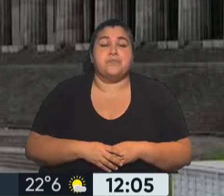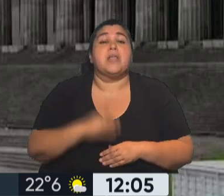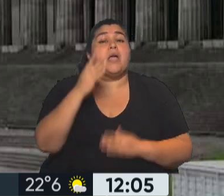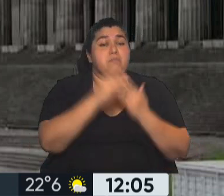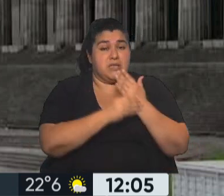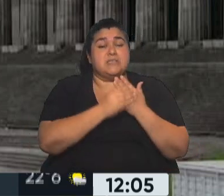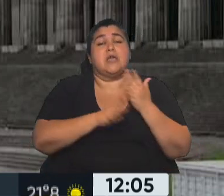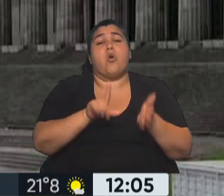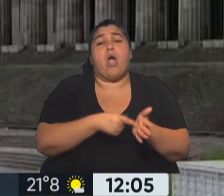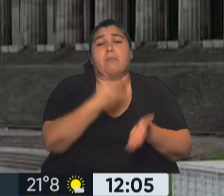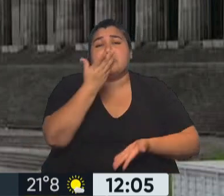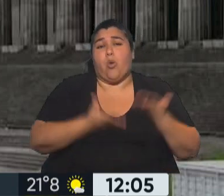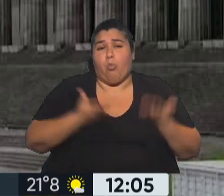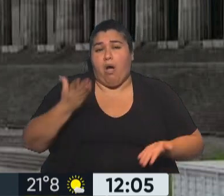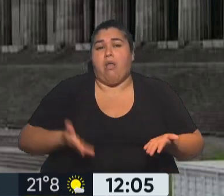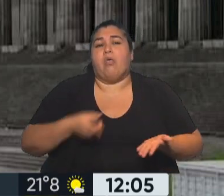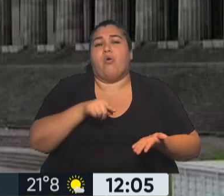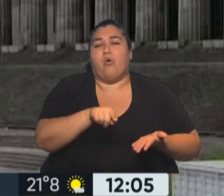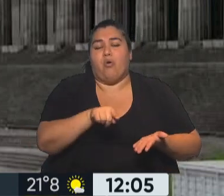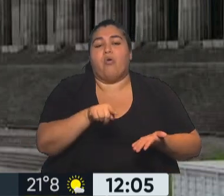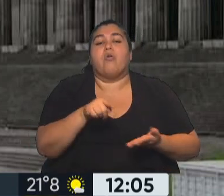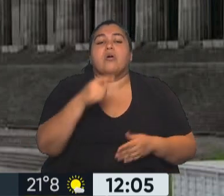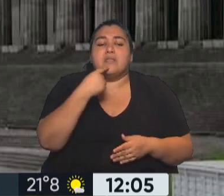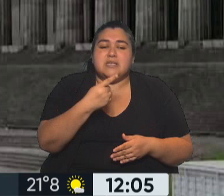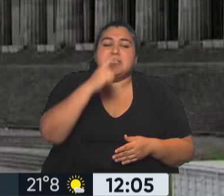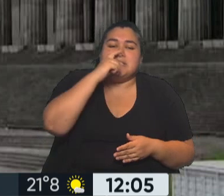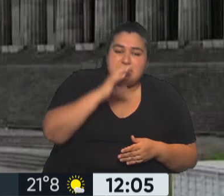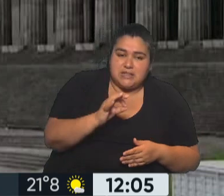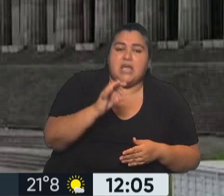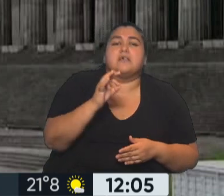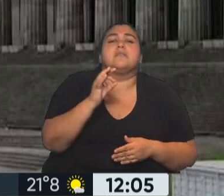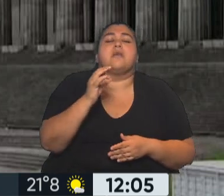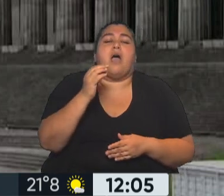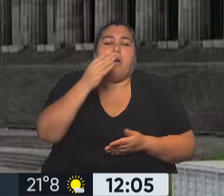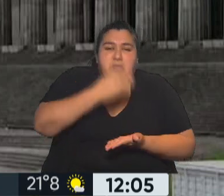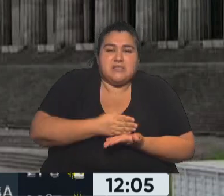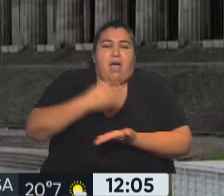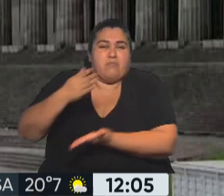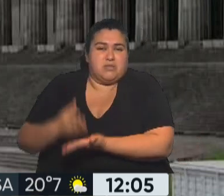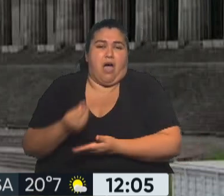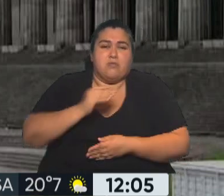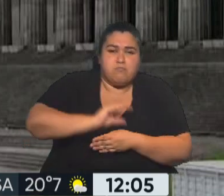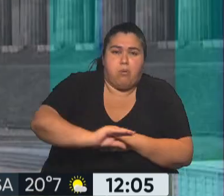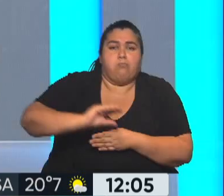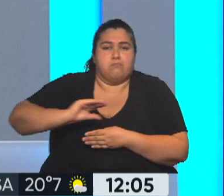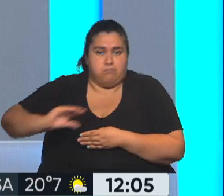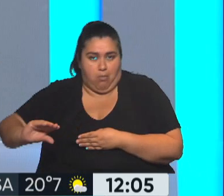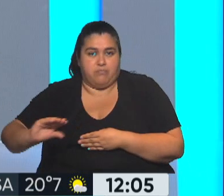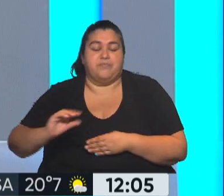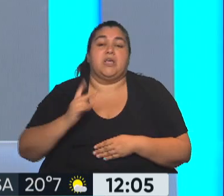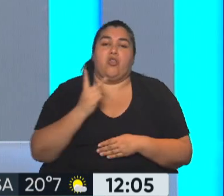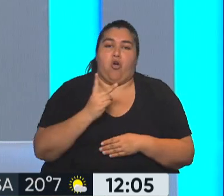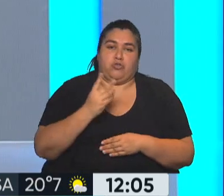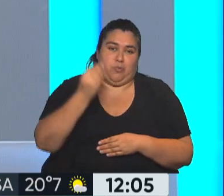de Capital Humano anunció que van a ser 70 y 70 en 2 meses y es el mismo reclamo que ya